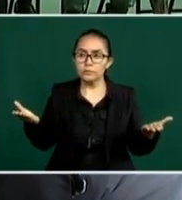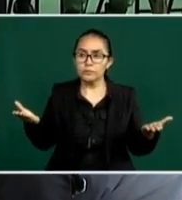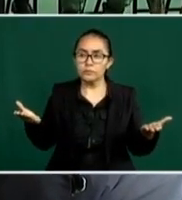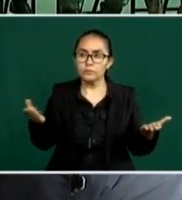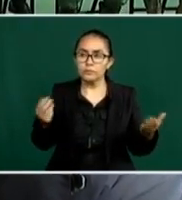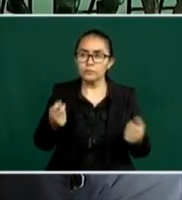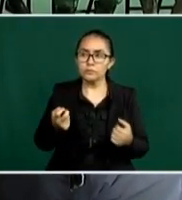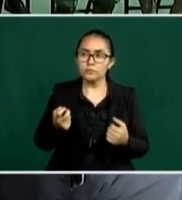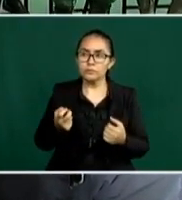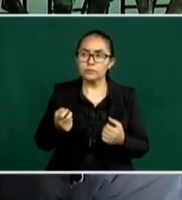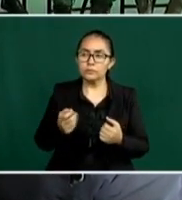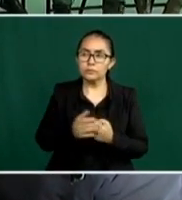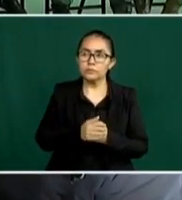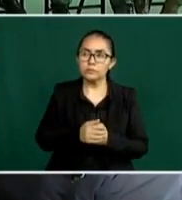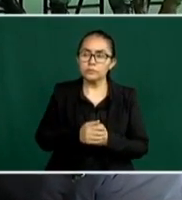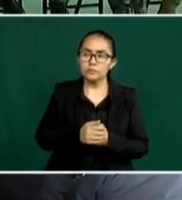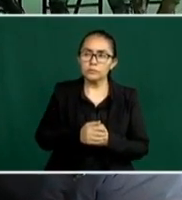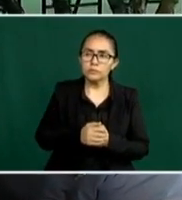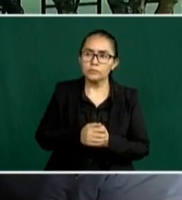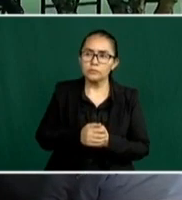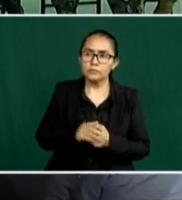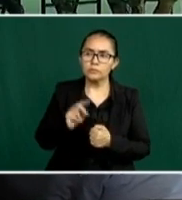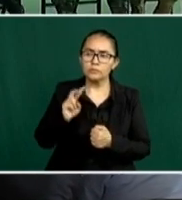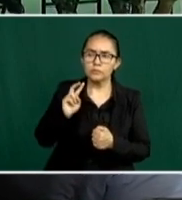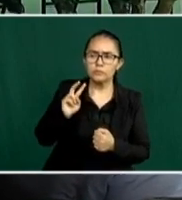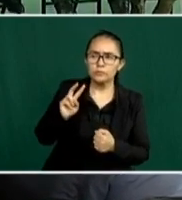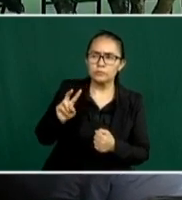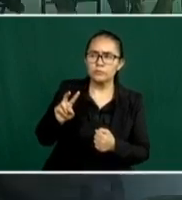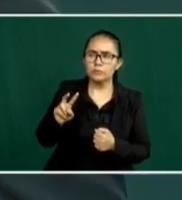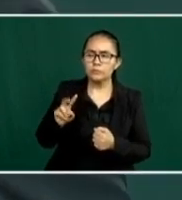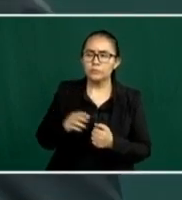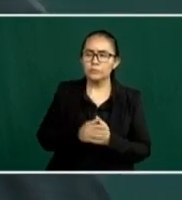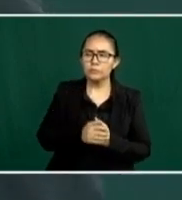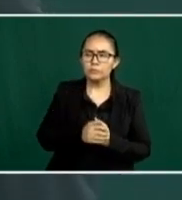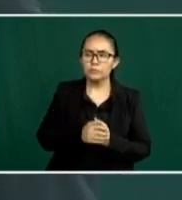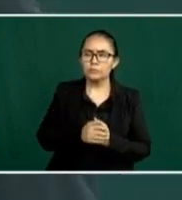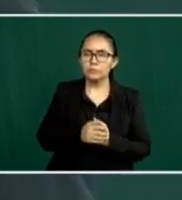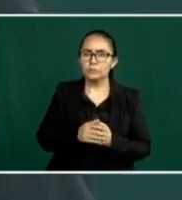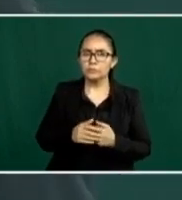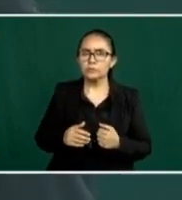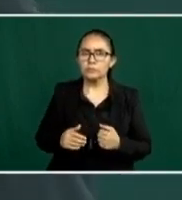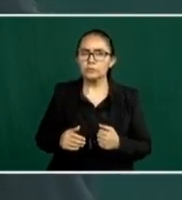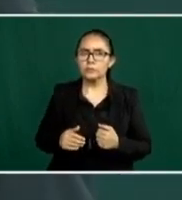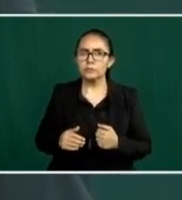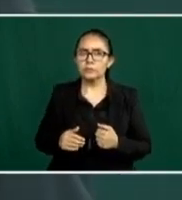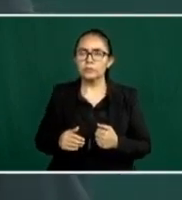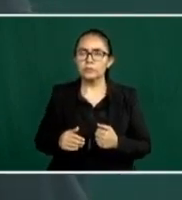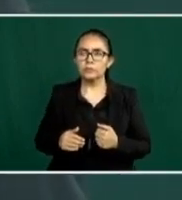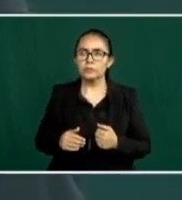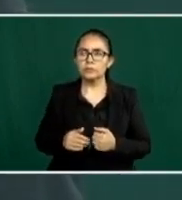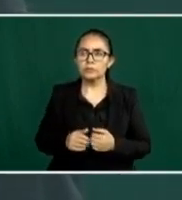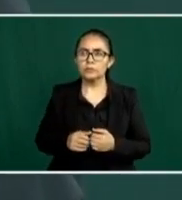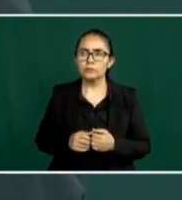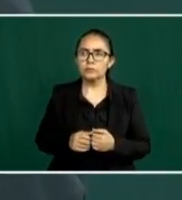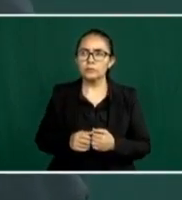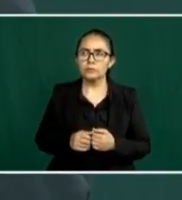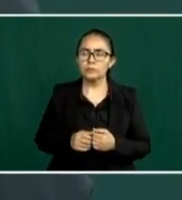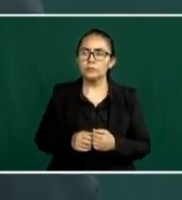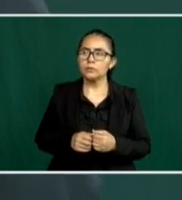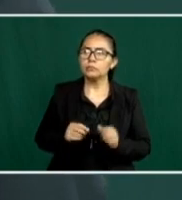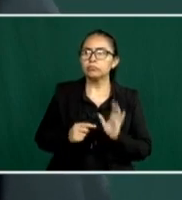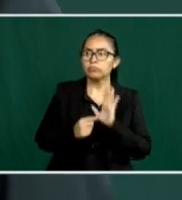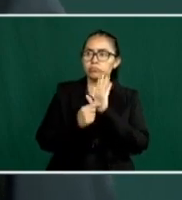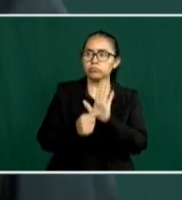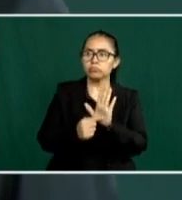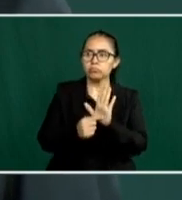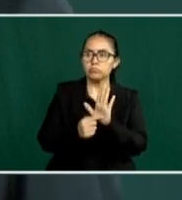son los más tenaces críticos de nuestra política. Los respetamos y van